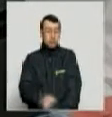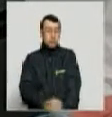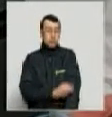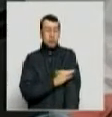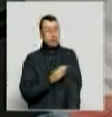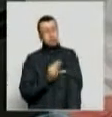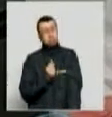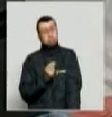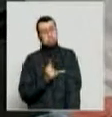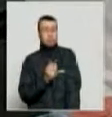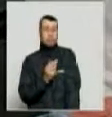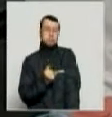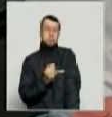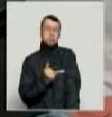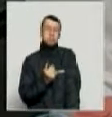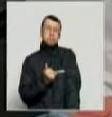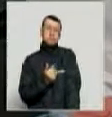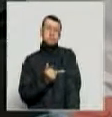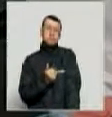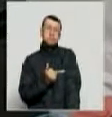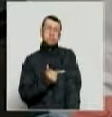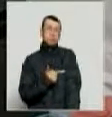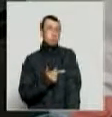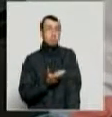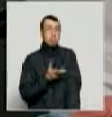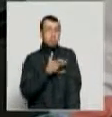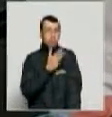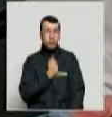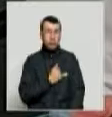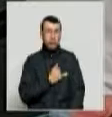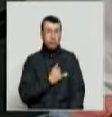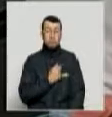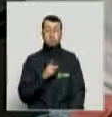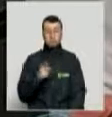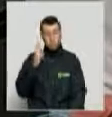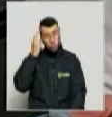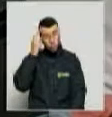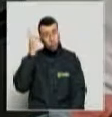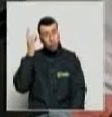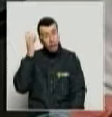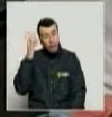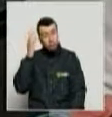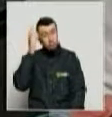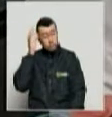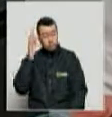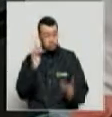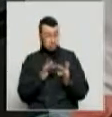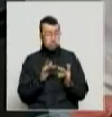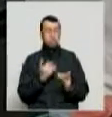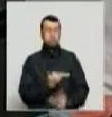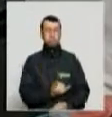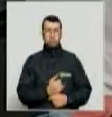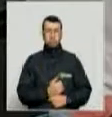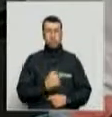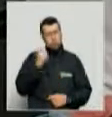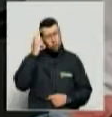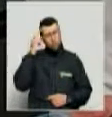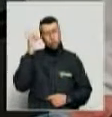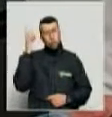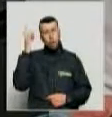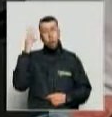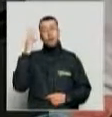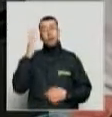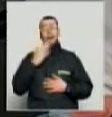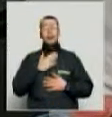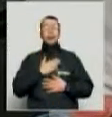que es lo más grande en el caso del dolor de cabeza. Y el dolor le mejora, pero